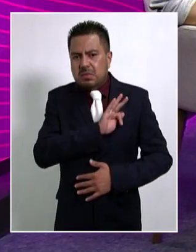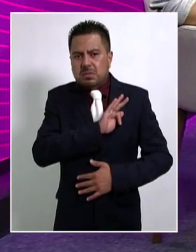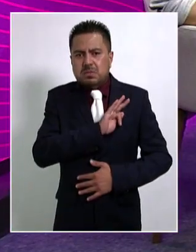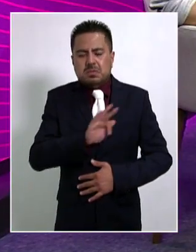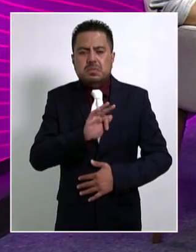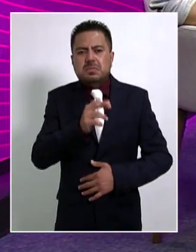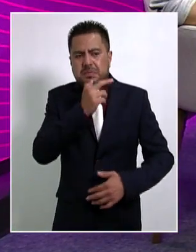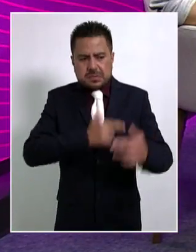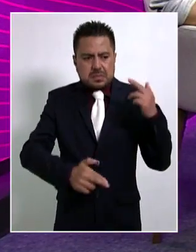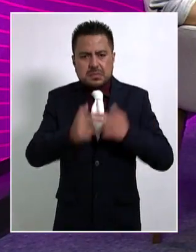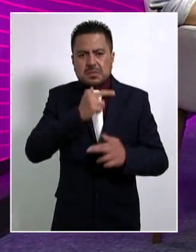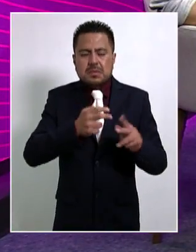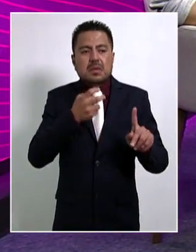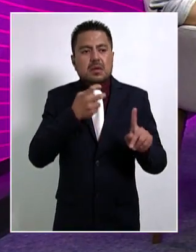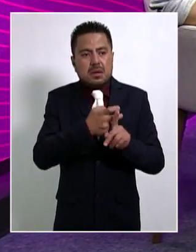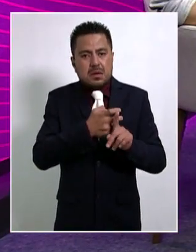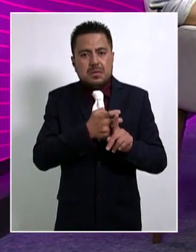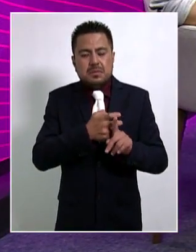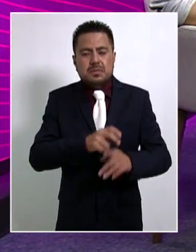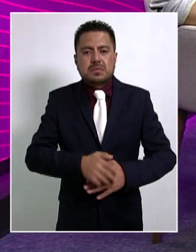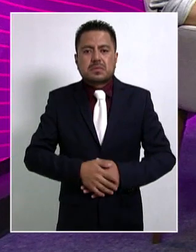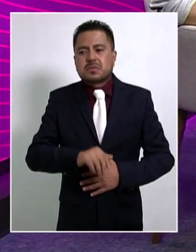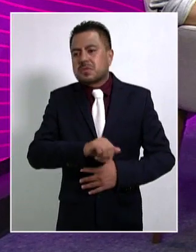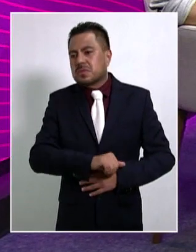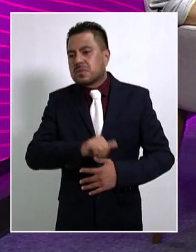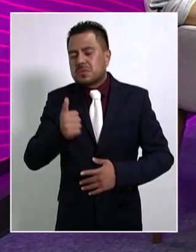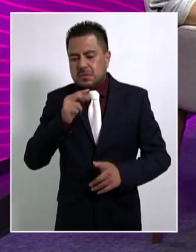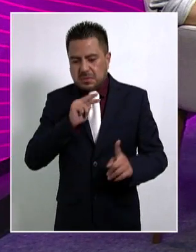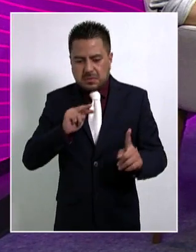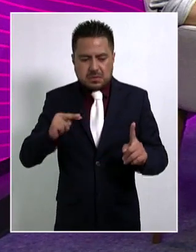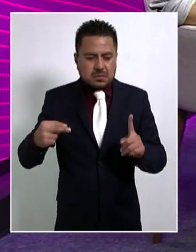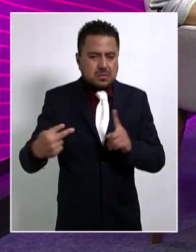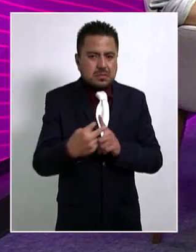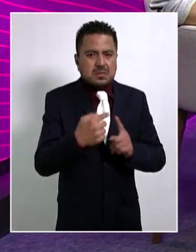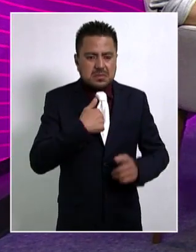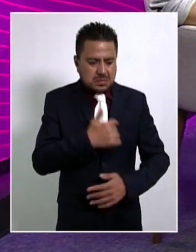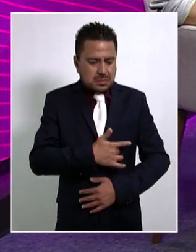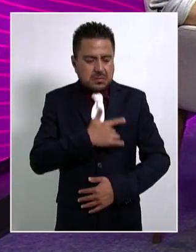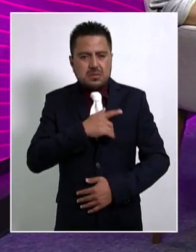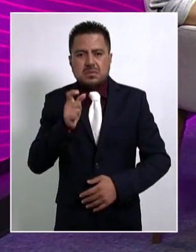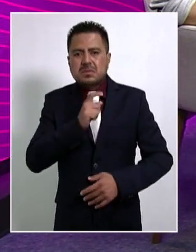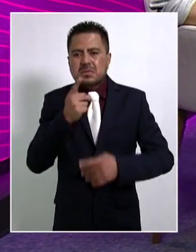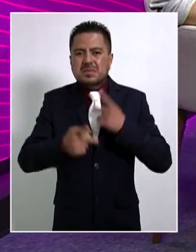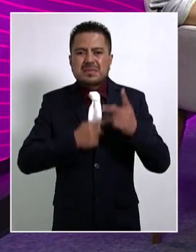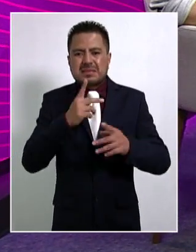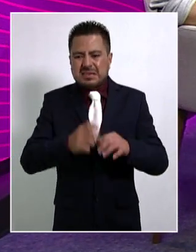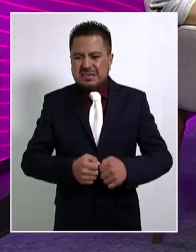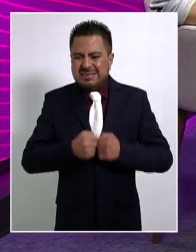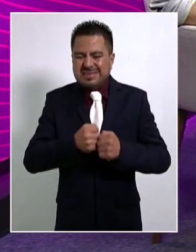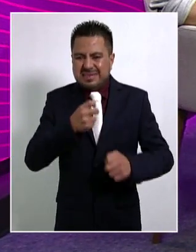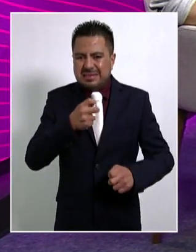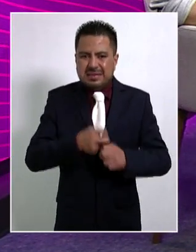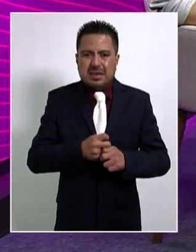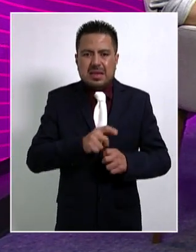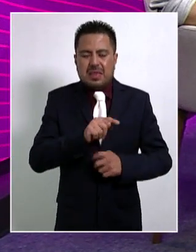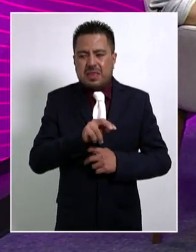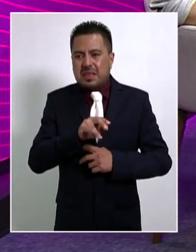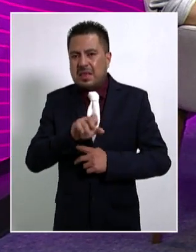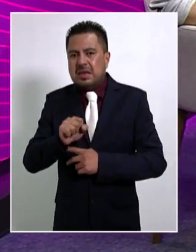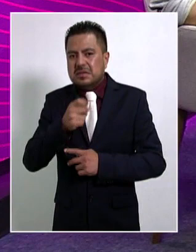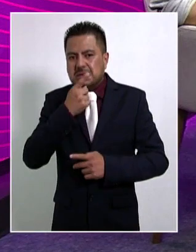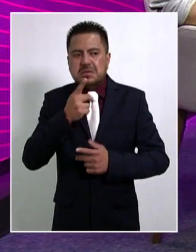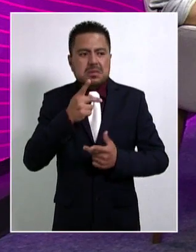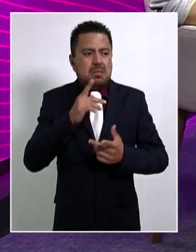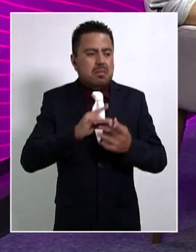podemos regresar a esas otras miradas, ¿no? Siento que cuando hablamos de resistencia trans, estamos